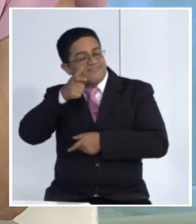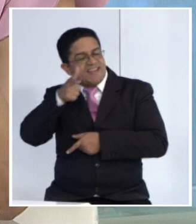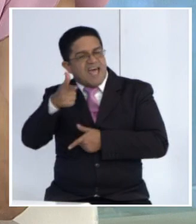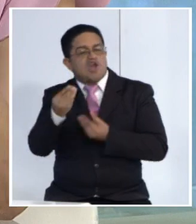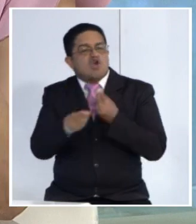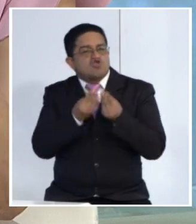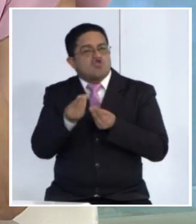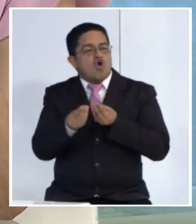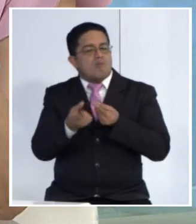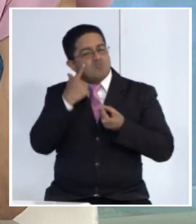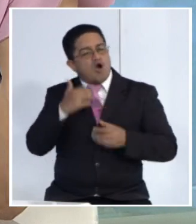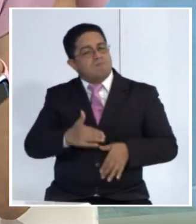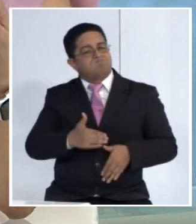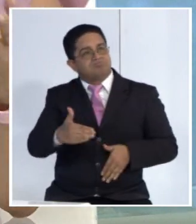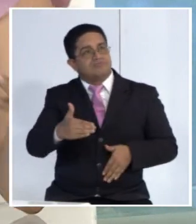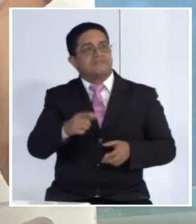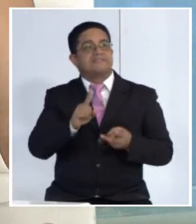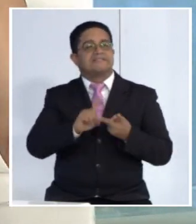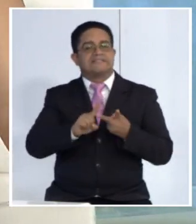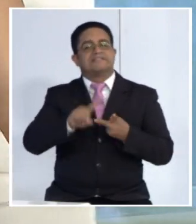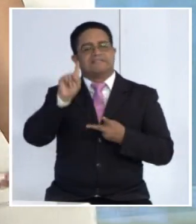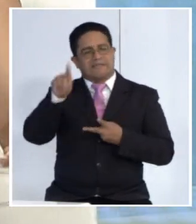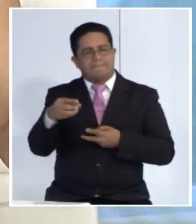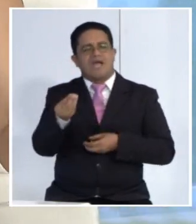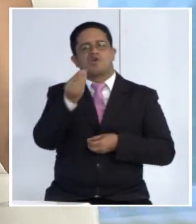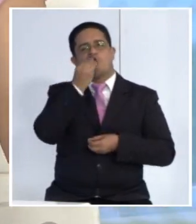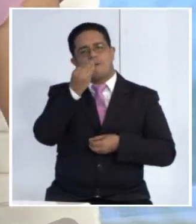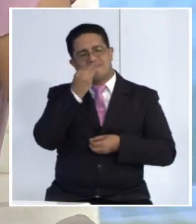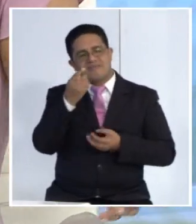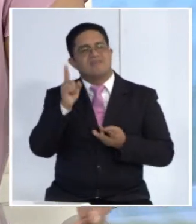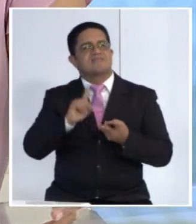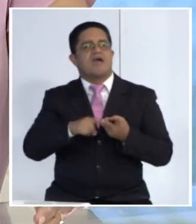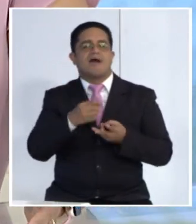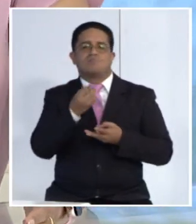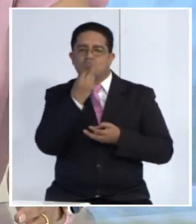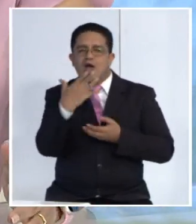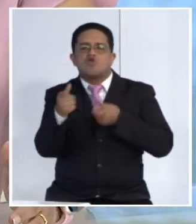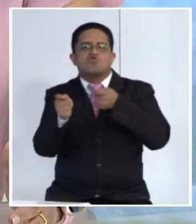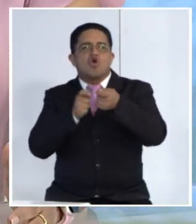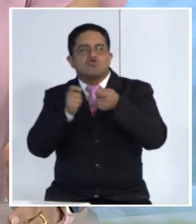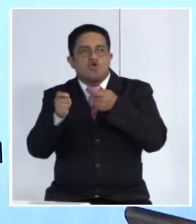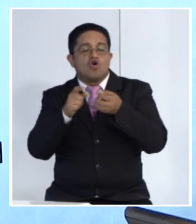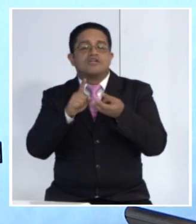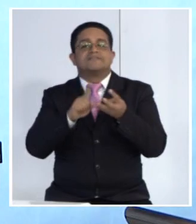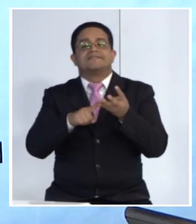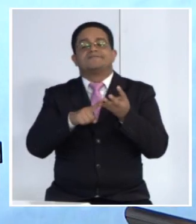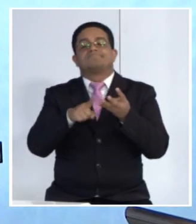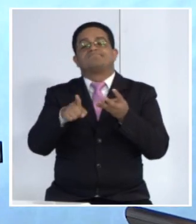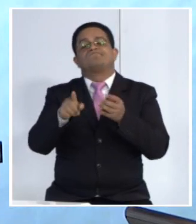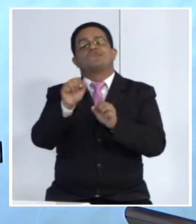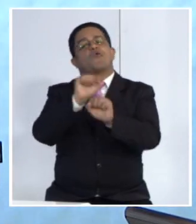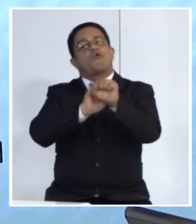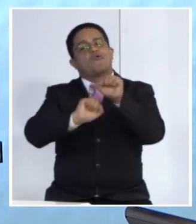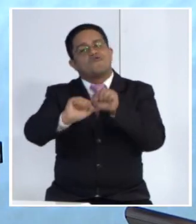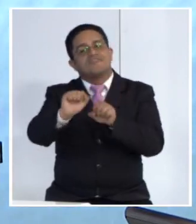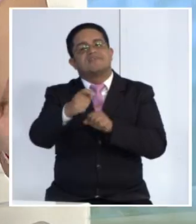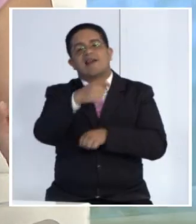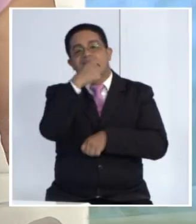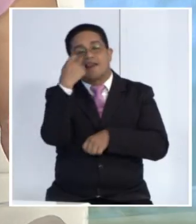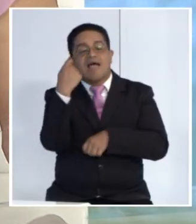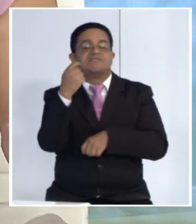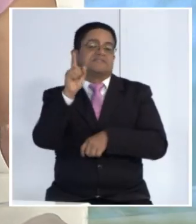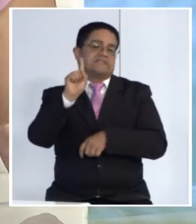además cómo se debe realizar una buena alimentación, Sí. un buen control y además no abusar de sustancias ilícitas y tan